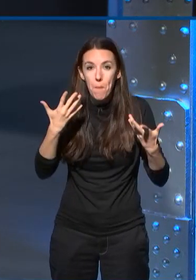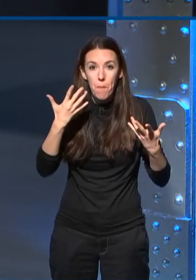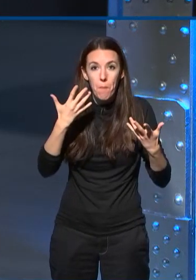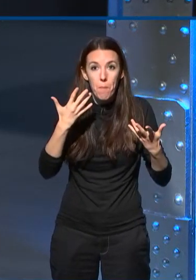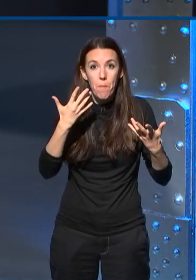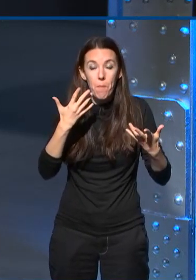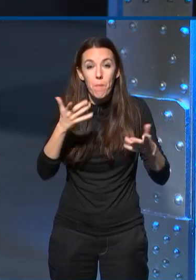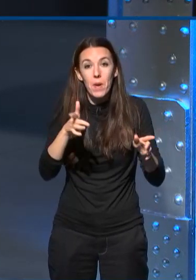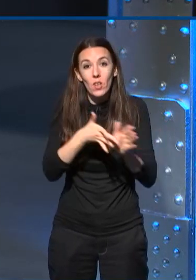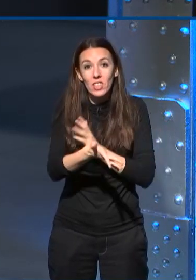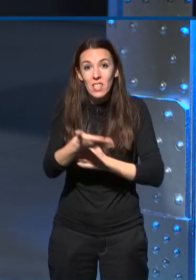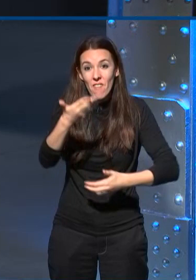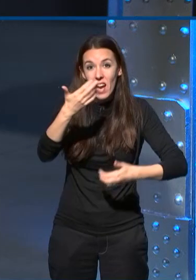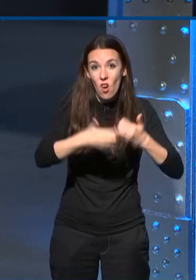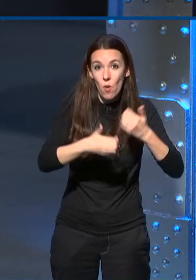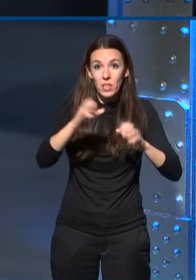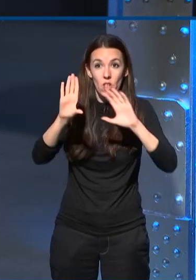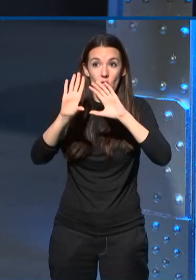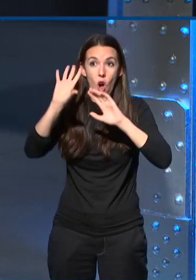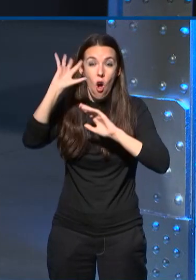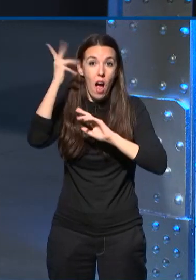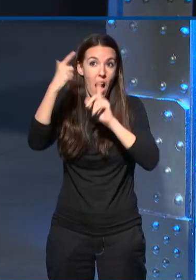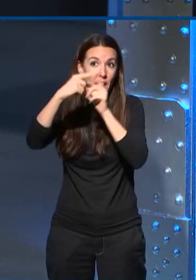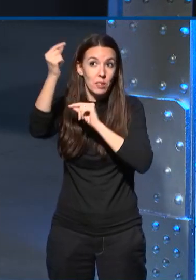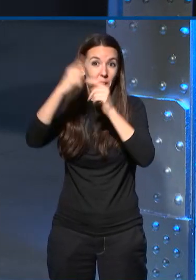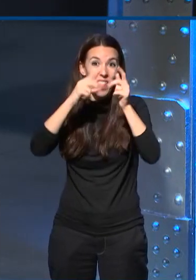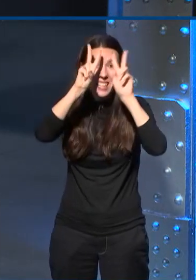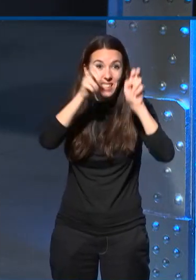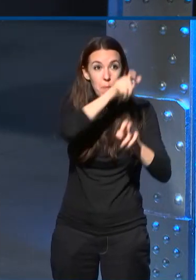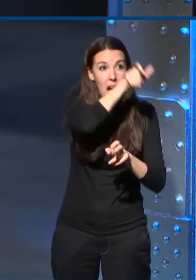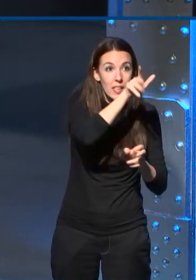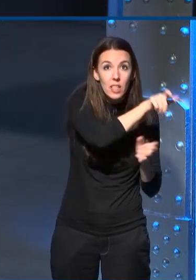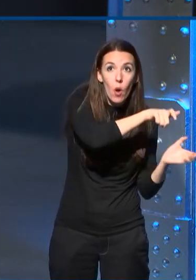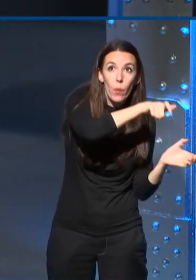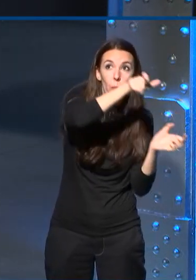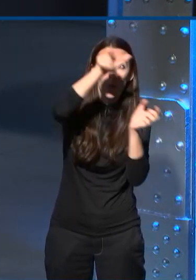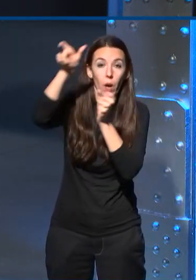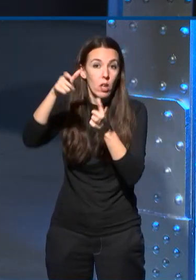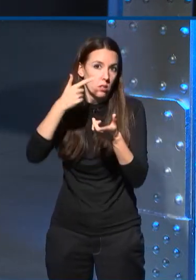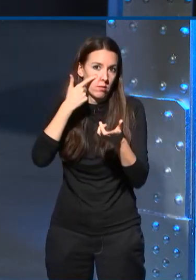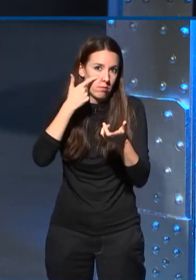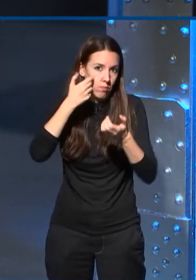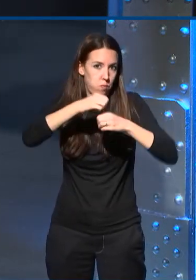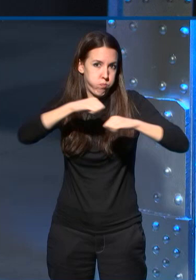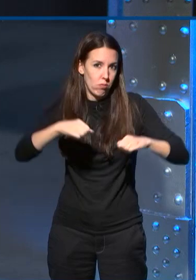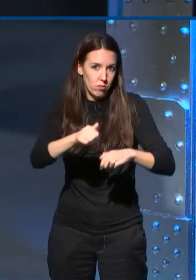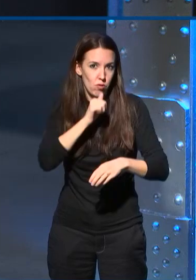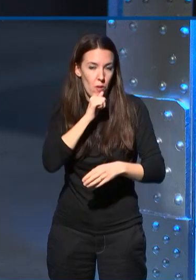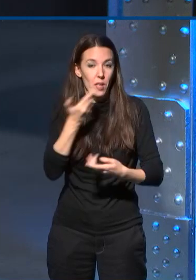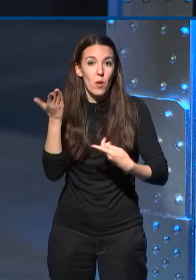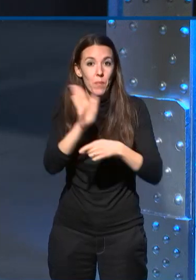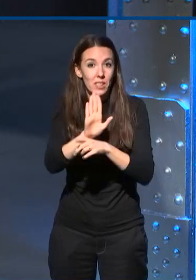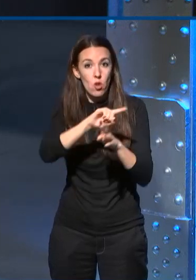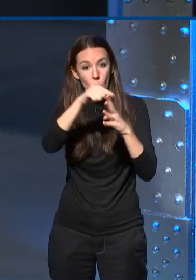espacial está bastante consolidada en lo que es llevar gente al espacio Entonces, la presentación la voy a hacer con